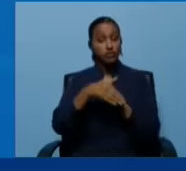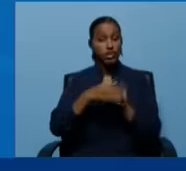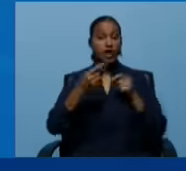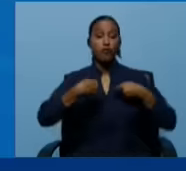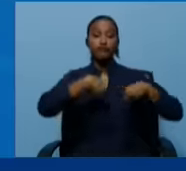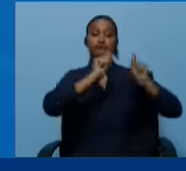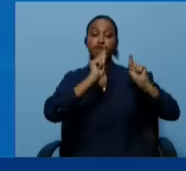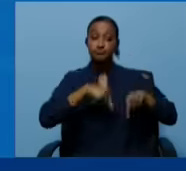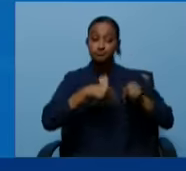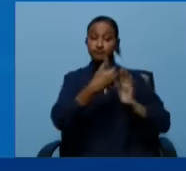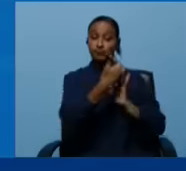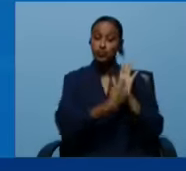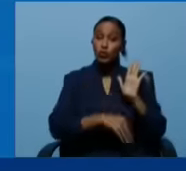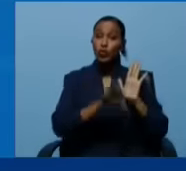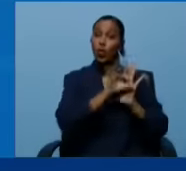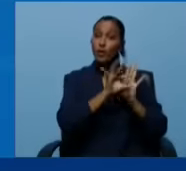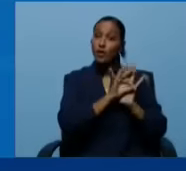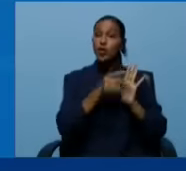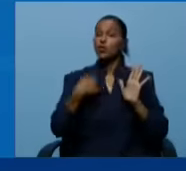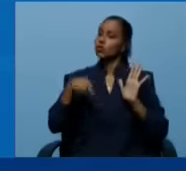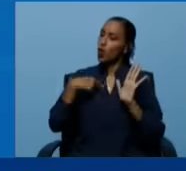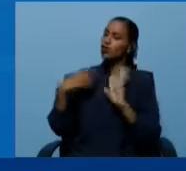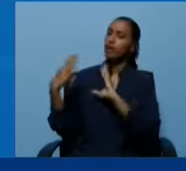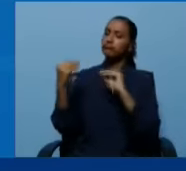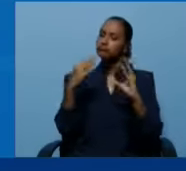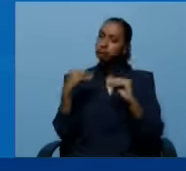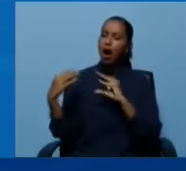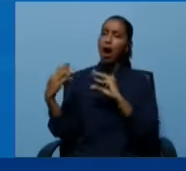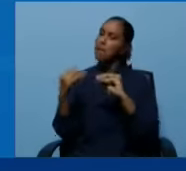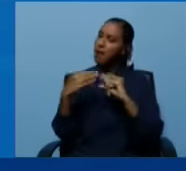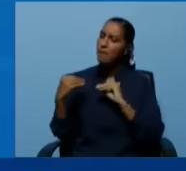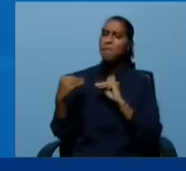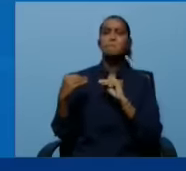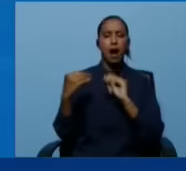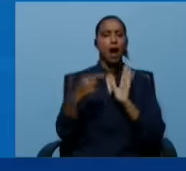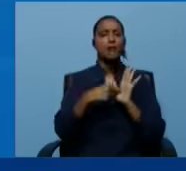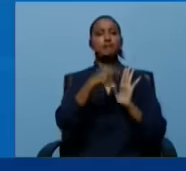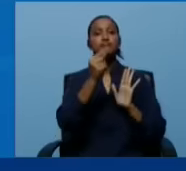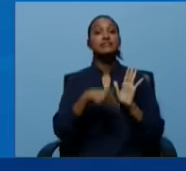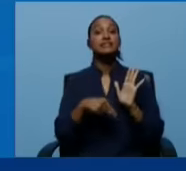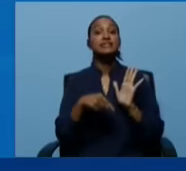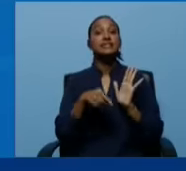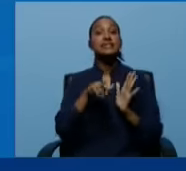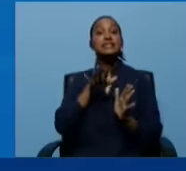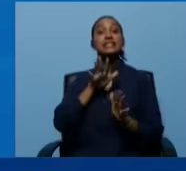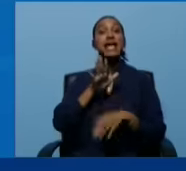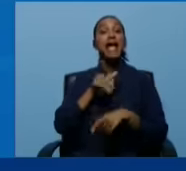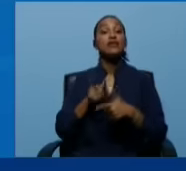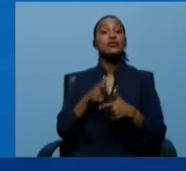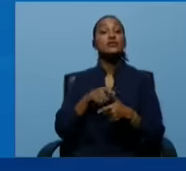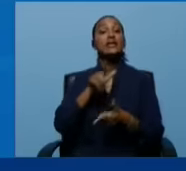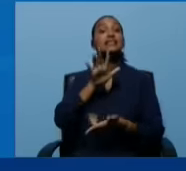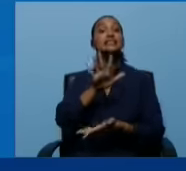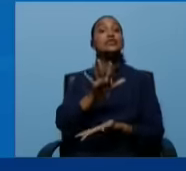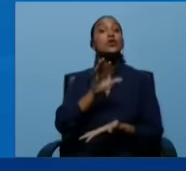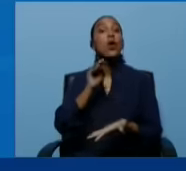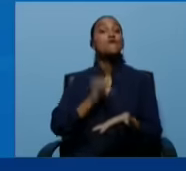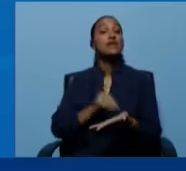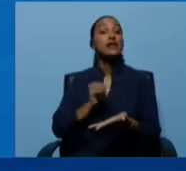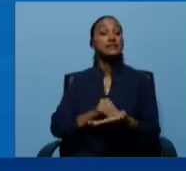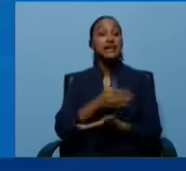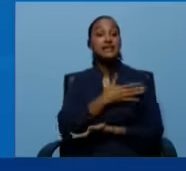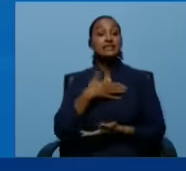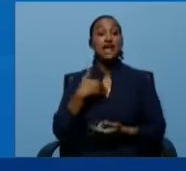Mientras ellos conversaban con nosotros y firmaban, ellos intentaron 5 veces matarme en el año